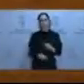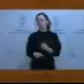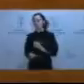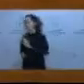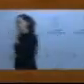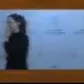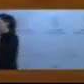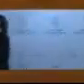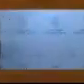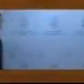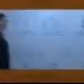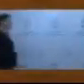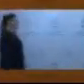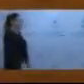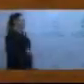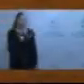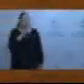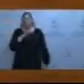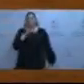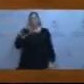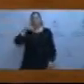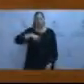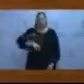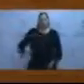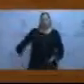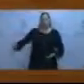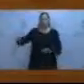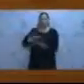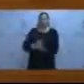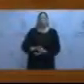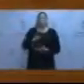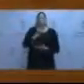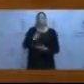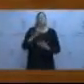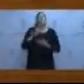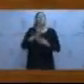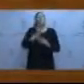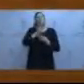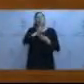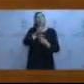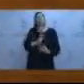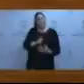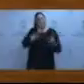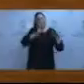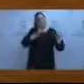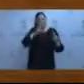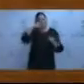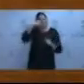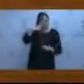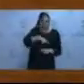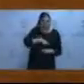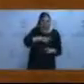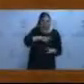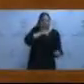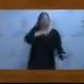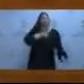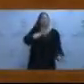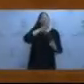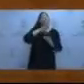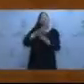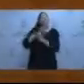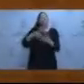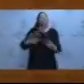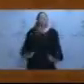Porque hoy bajará aquí por enésima vez la portavoz socialista en la materia para responsabilizar de todo a ese